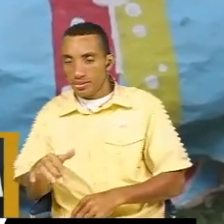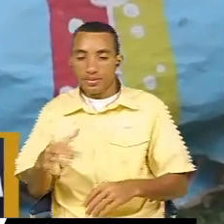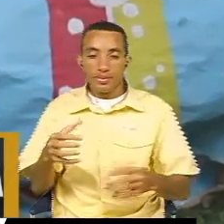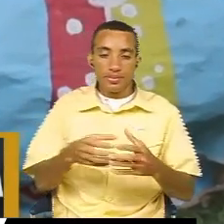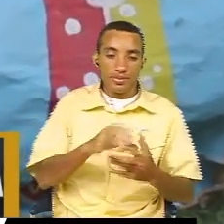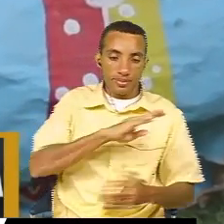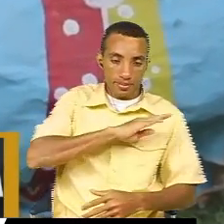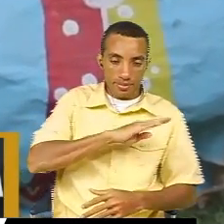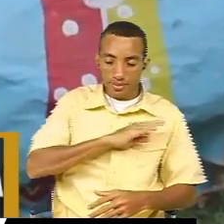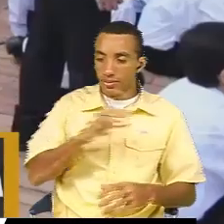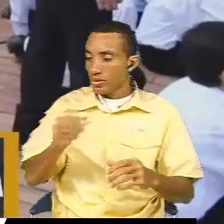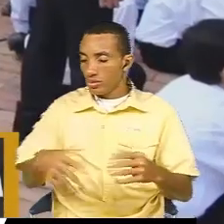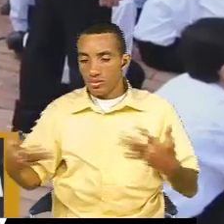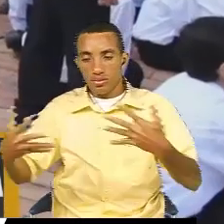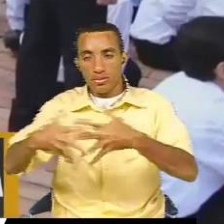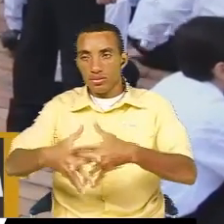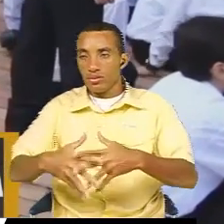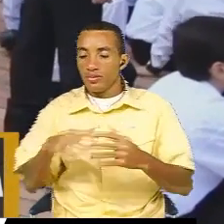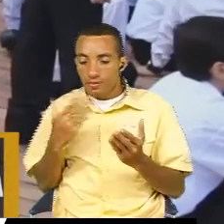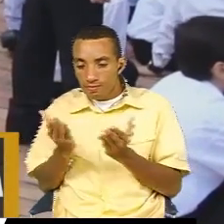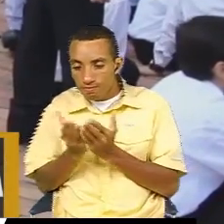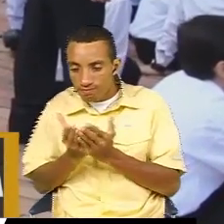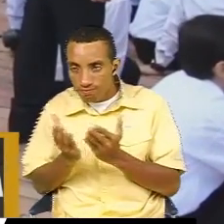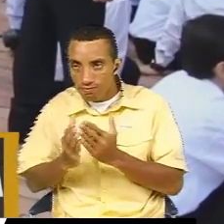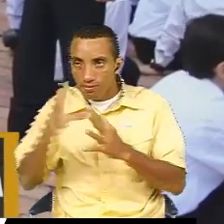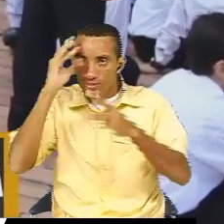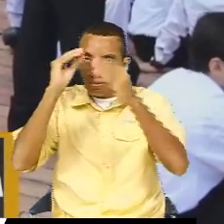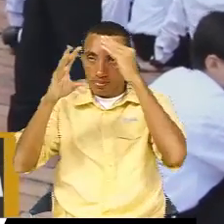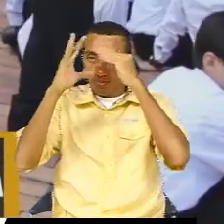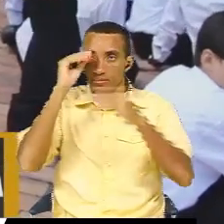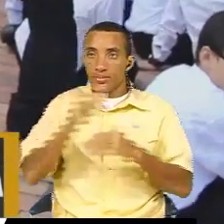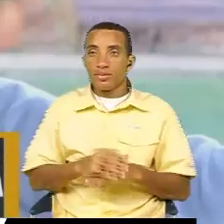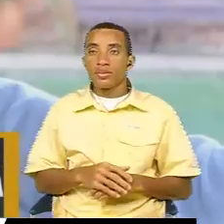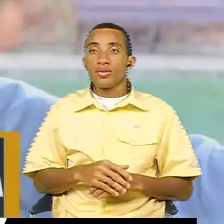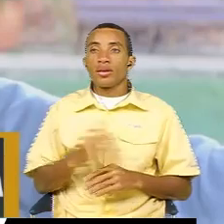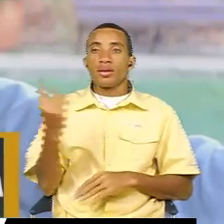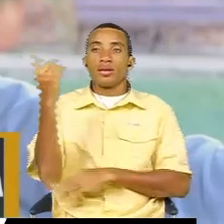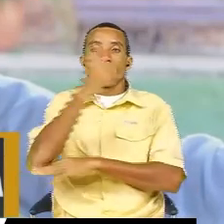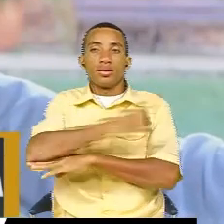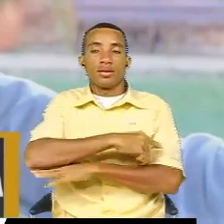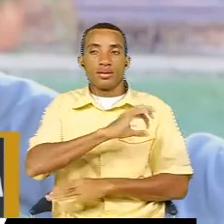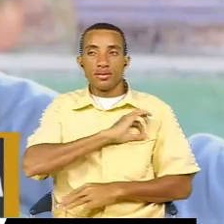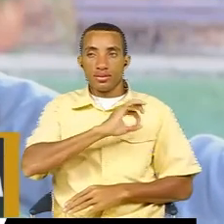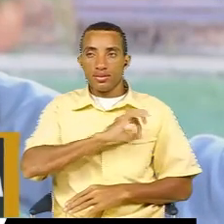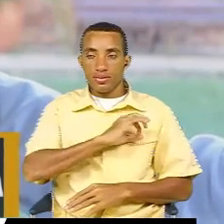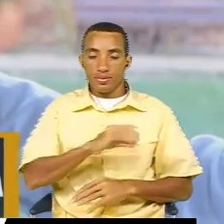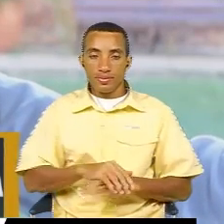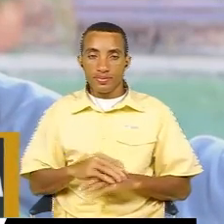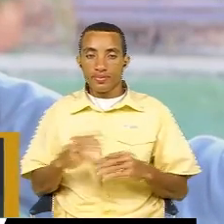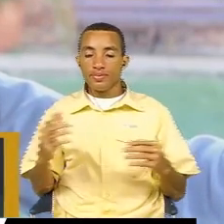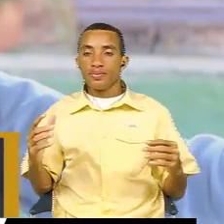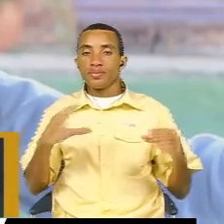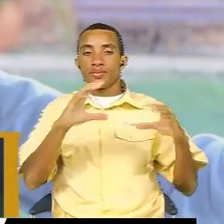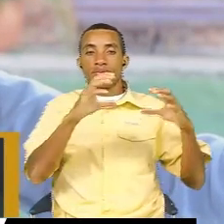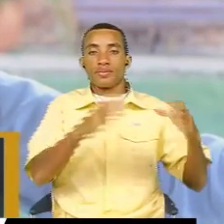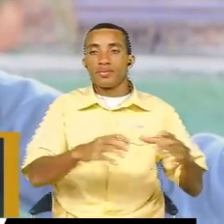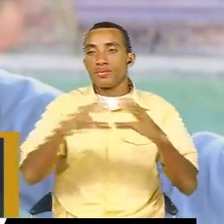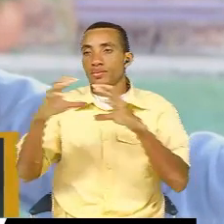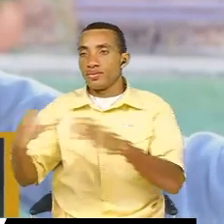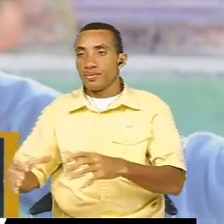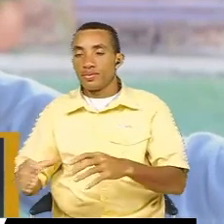con pleno conocimiento y estudio así lo demuestran. El día sábado por la noche vamos a tener el intercolegiado del Festival de